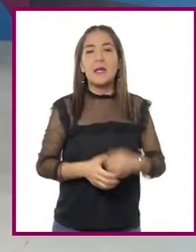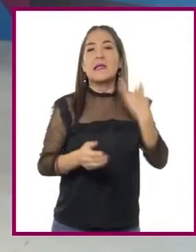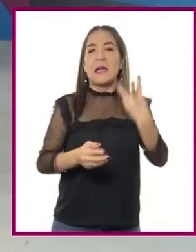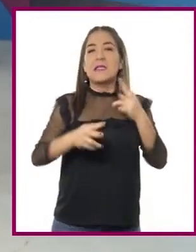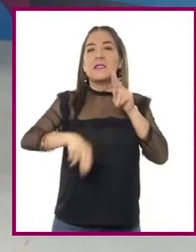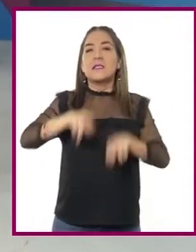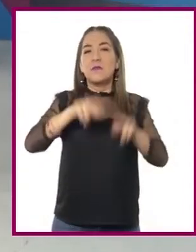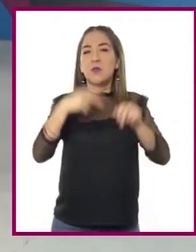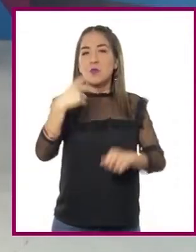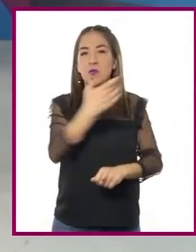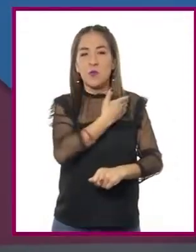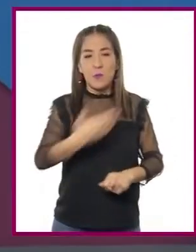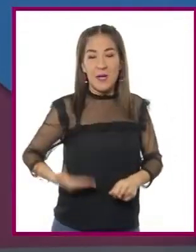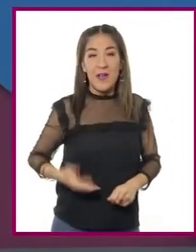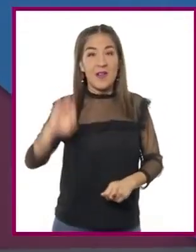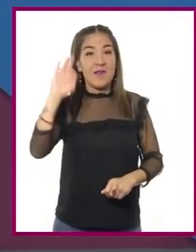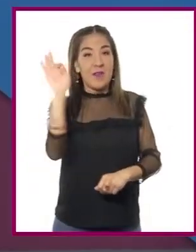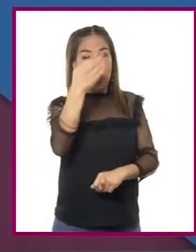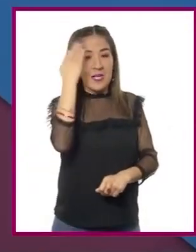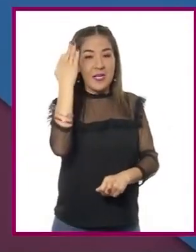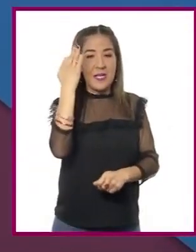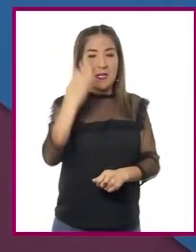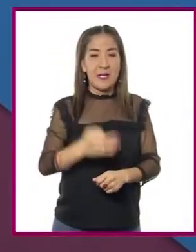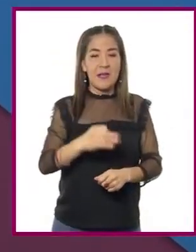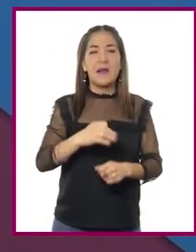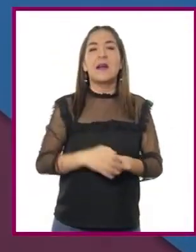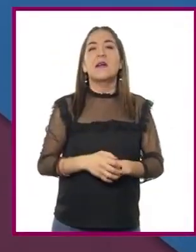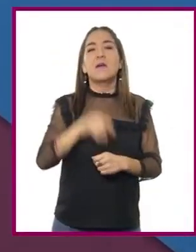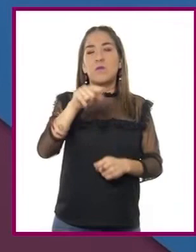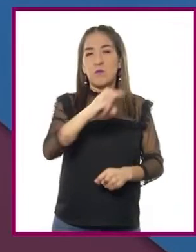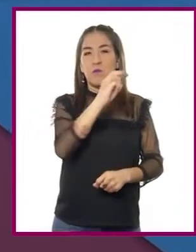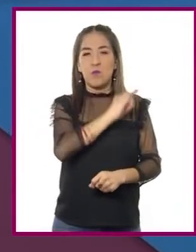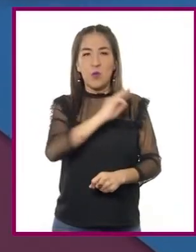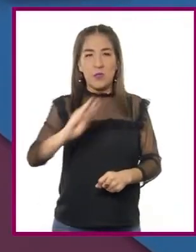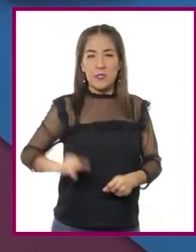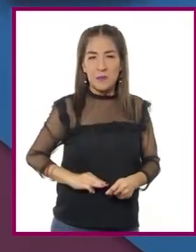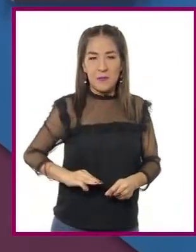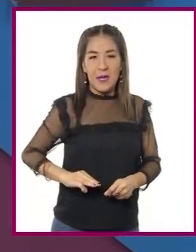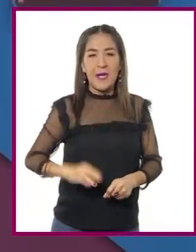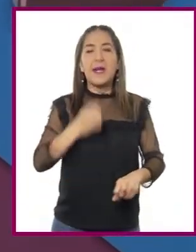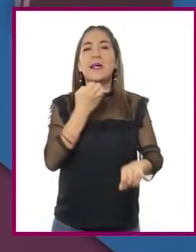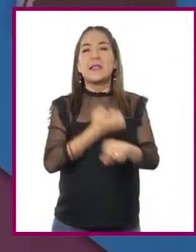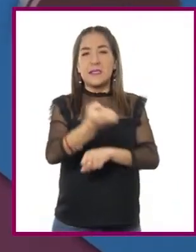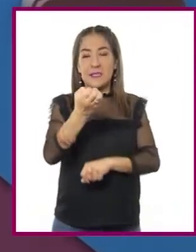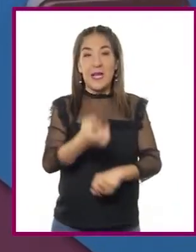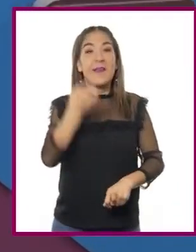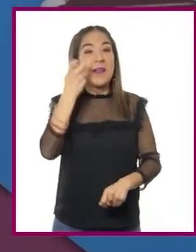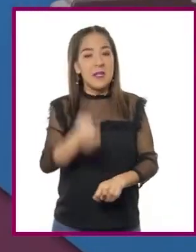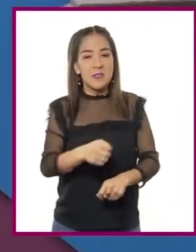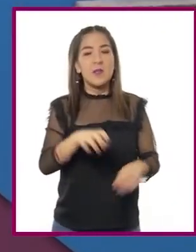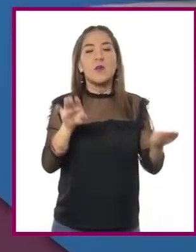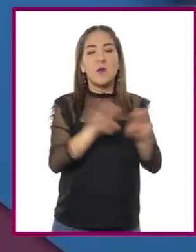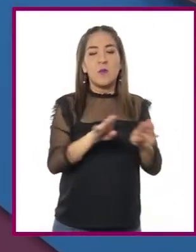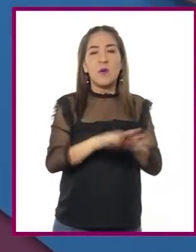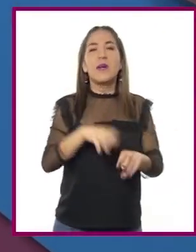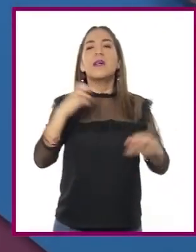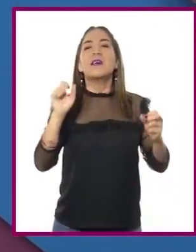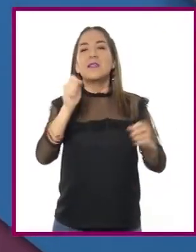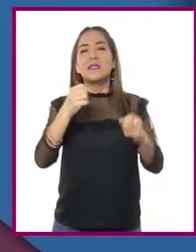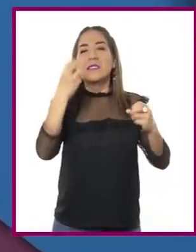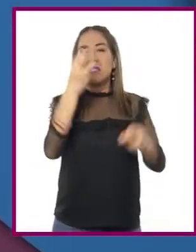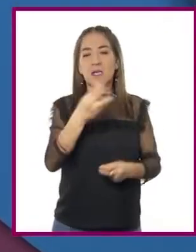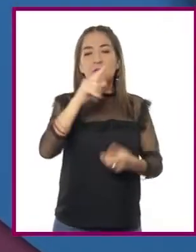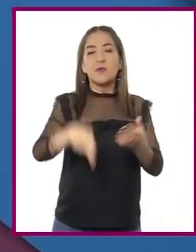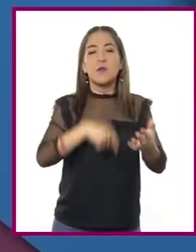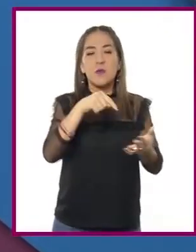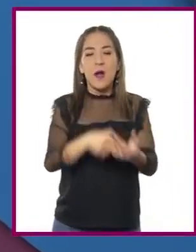niveles de gobierno: federal, estatal y municipal. Y es ahí, en los 3 poderes de gobierno,